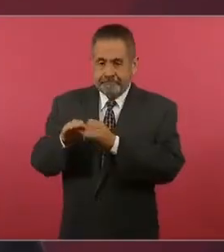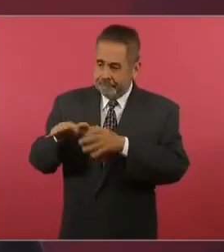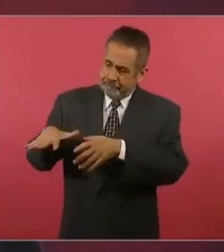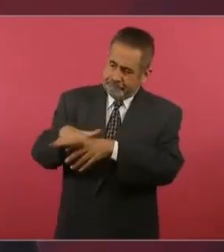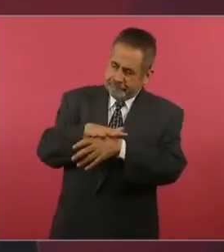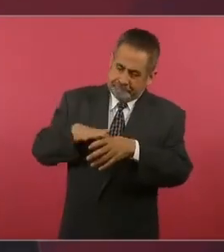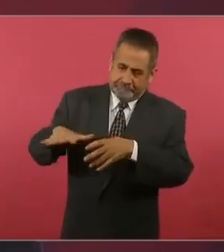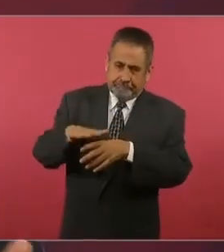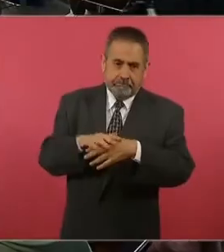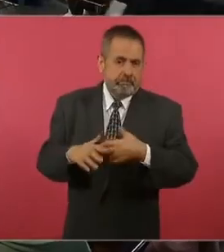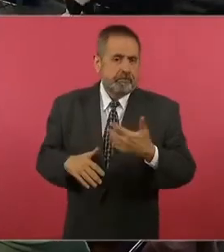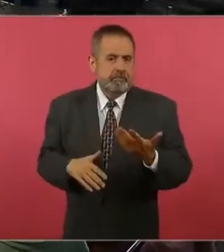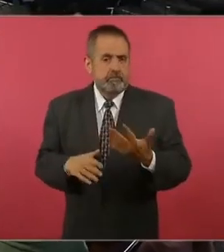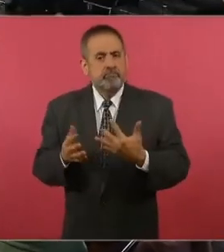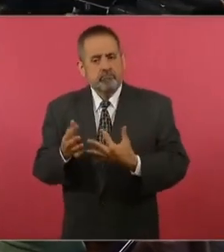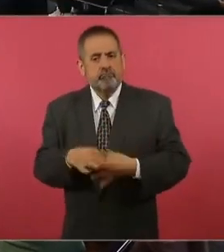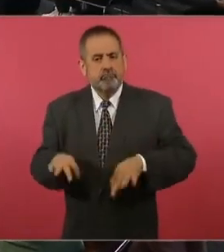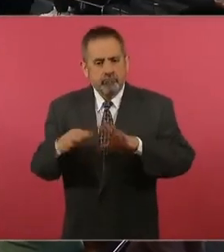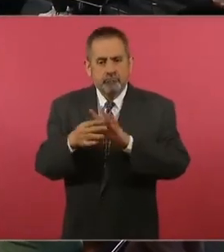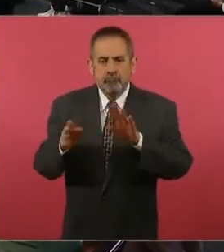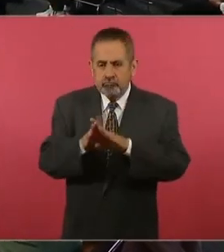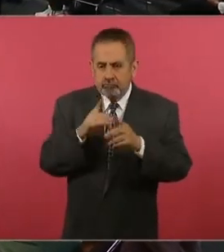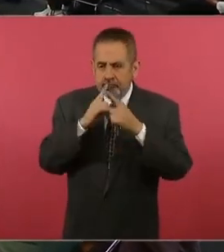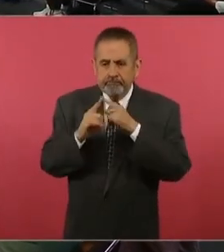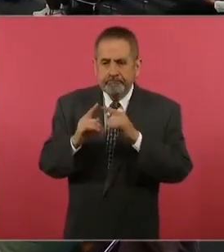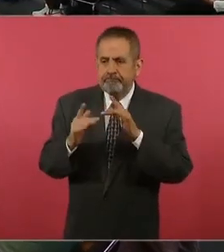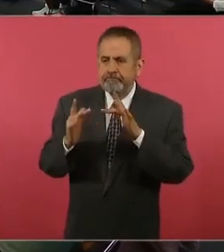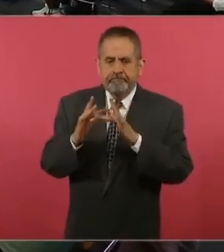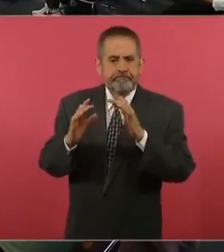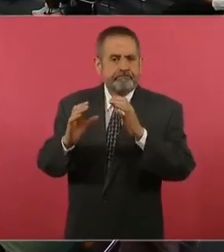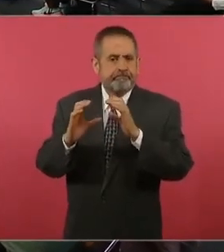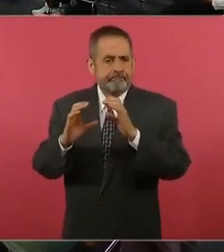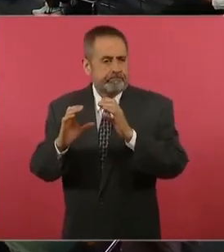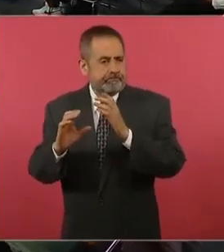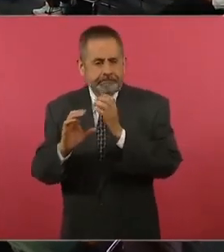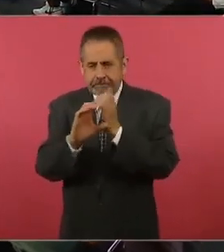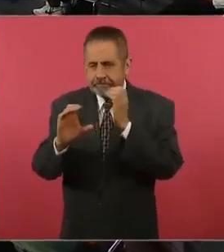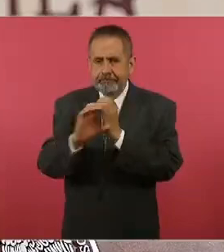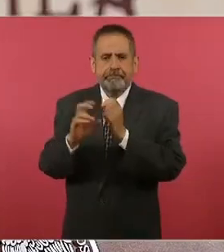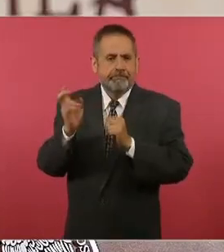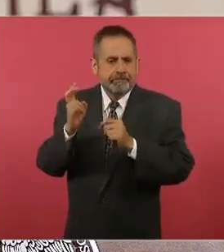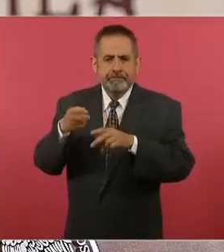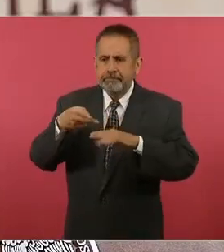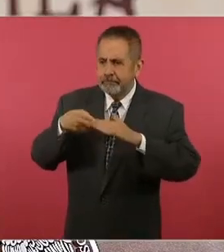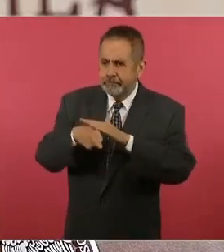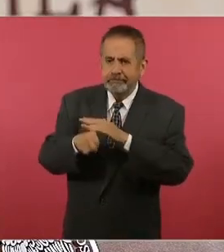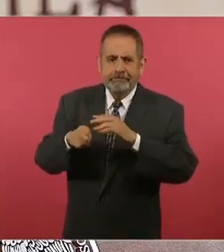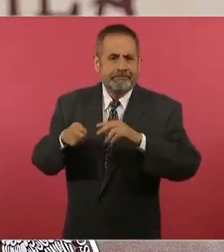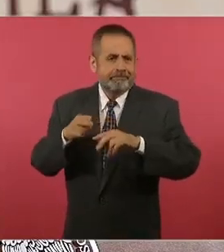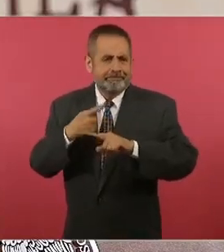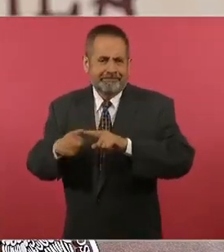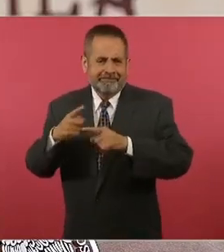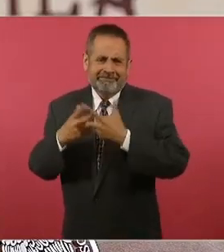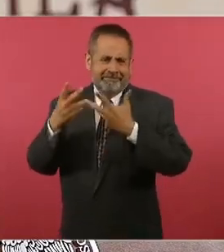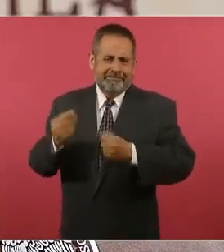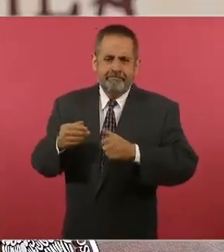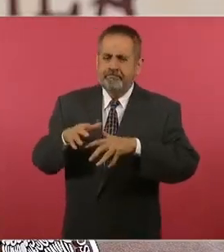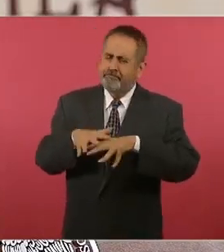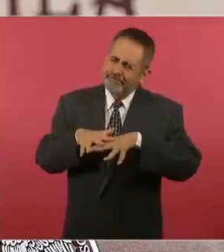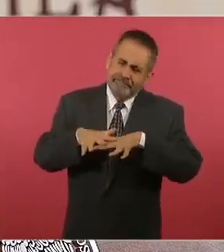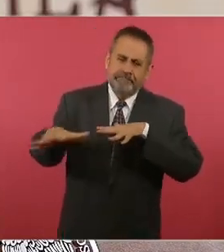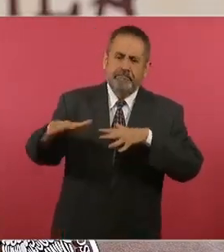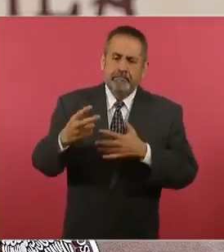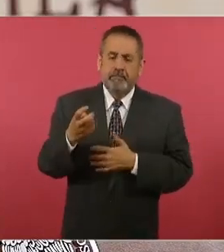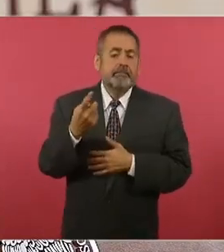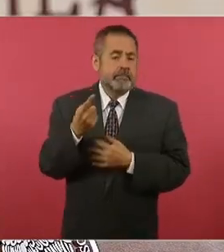país, y de ahí la importancia de hacer estas obras de conectividad, estas obras de transporte masivo, las obras